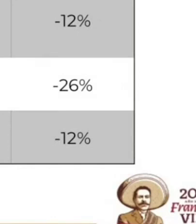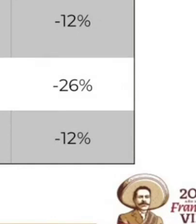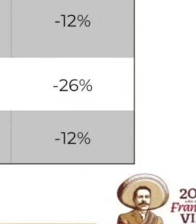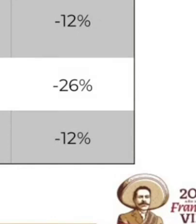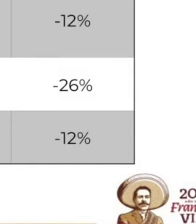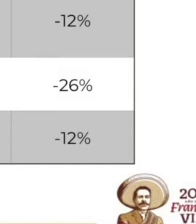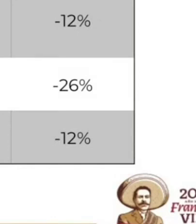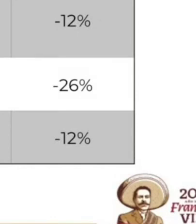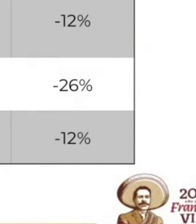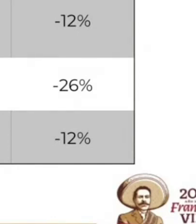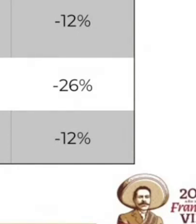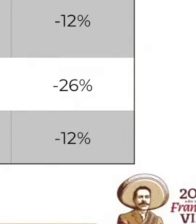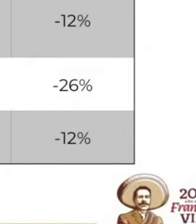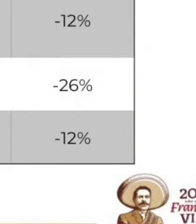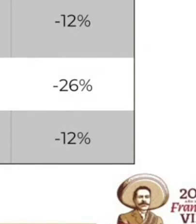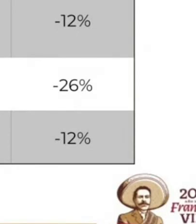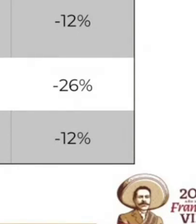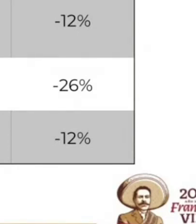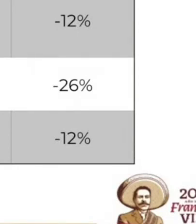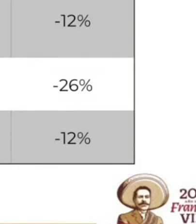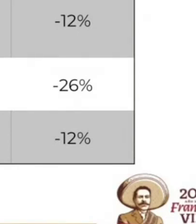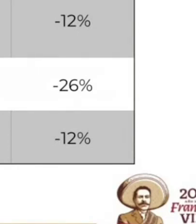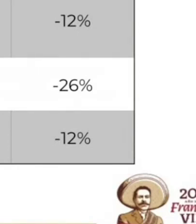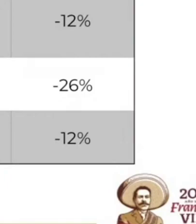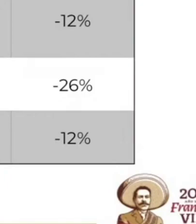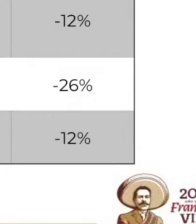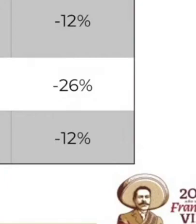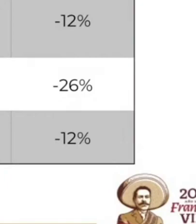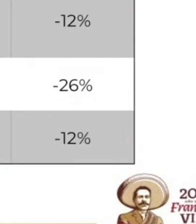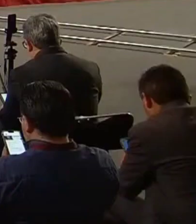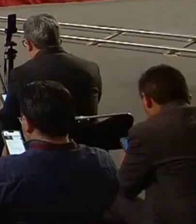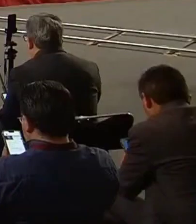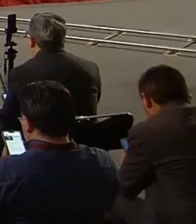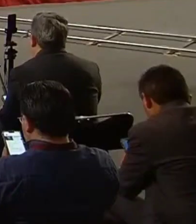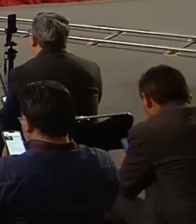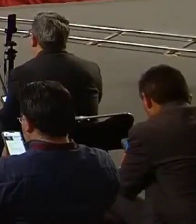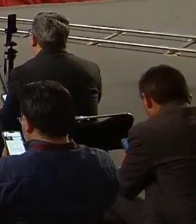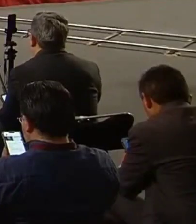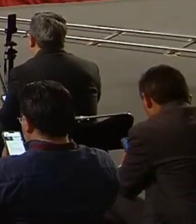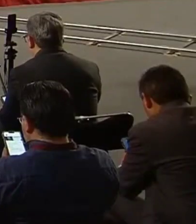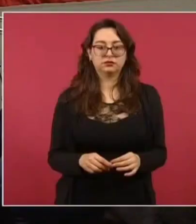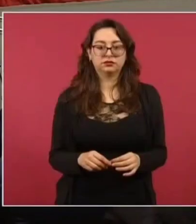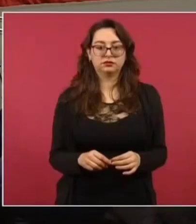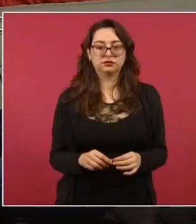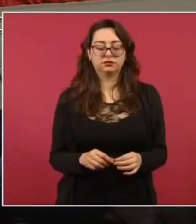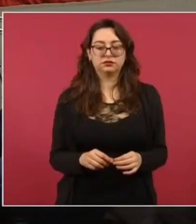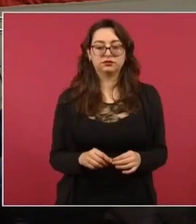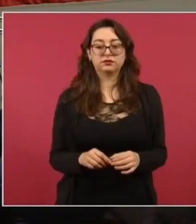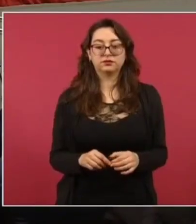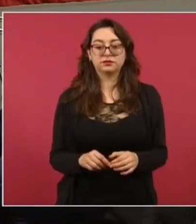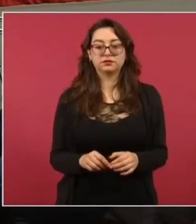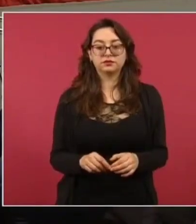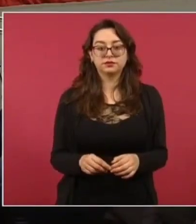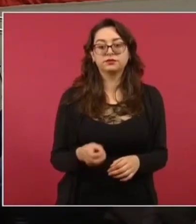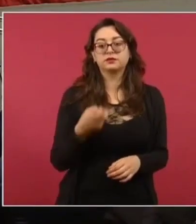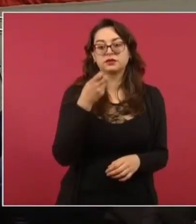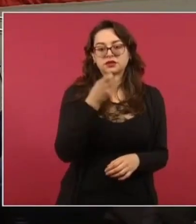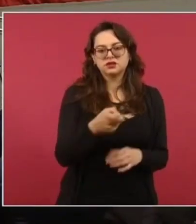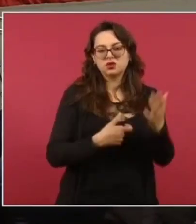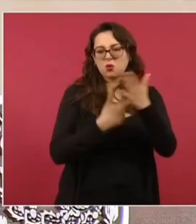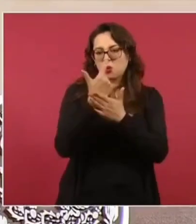precedentes. Aquí los analistas son los analistas de los bancos que analizan